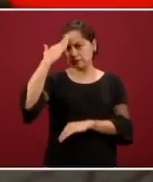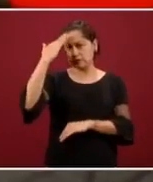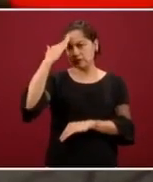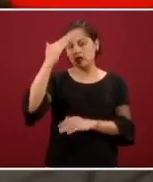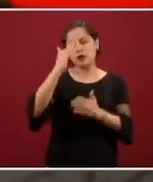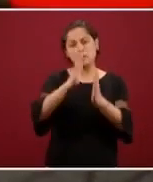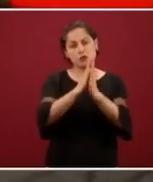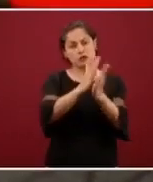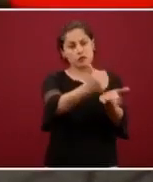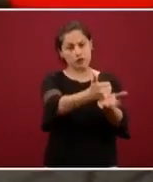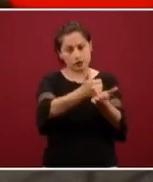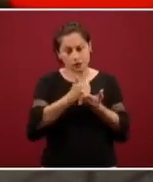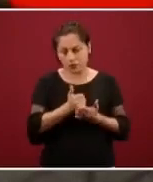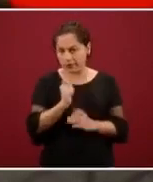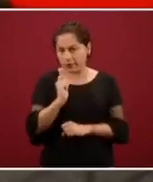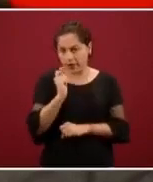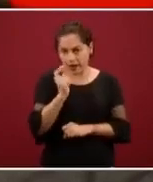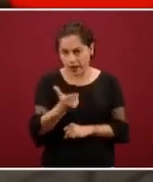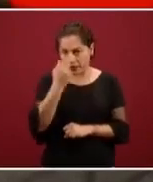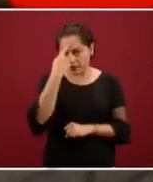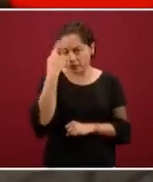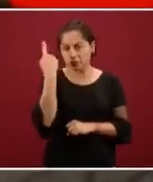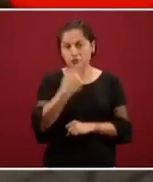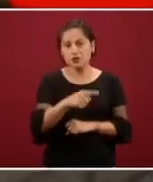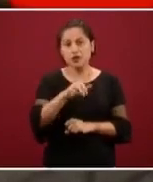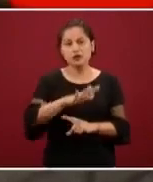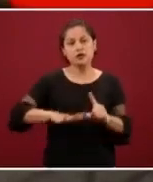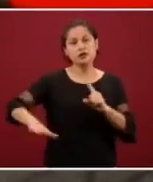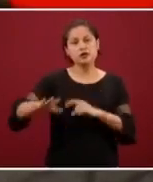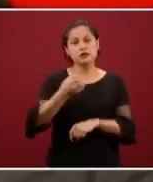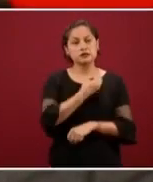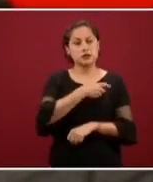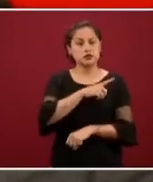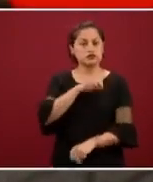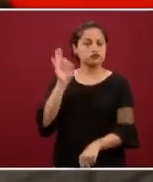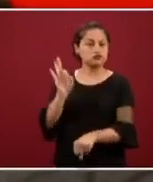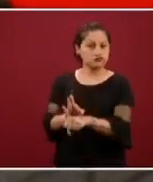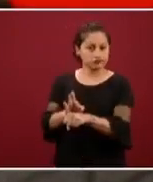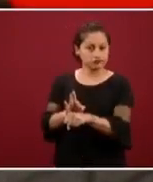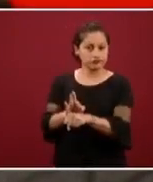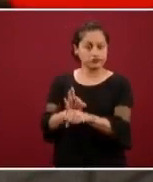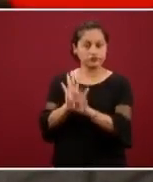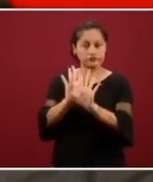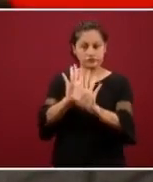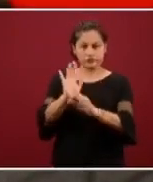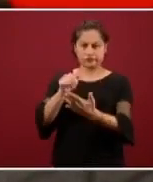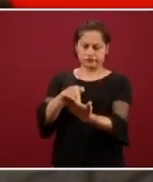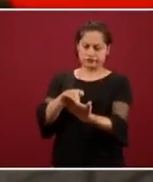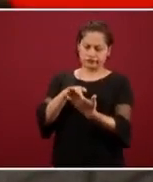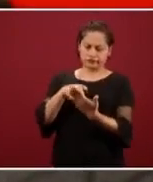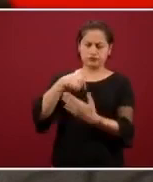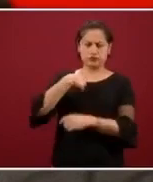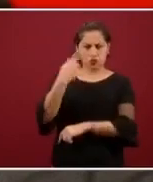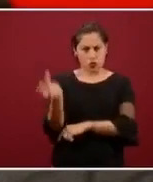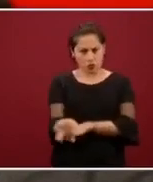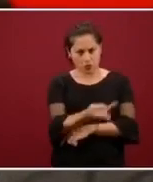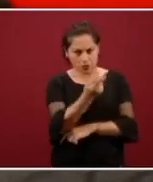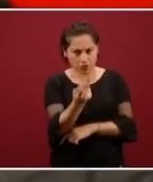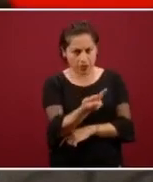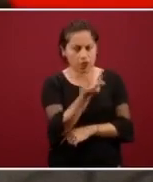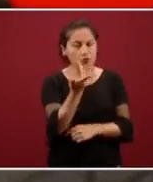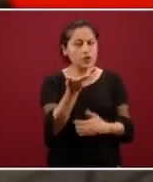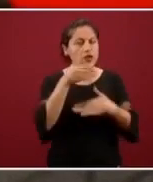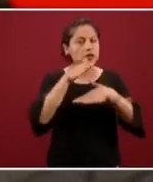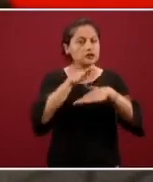de medidas para proteger la salud. Mi pregunta es, y preguntando yo en otras áreas del gobierno